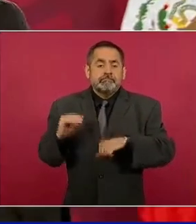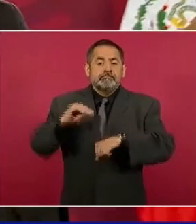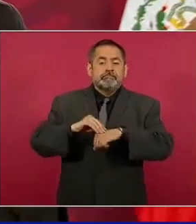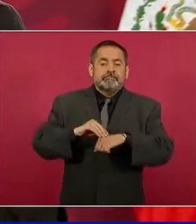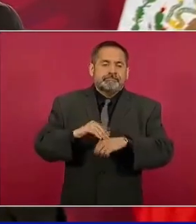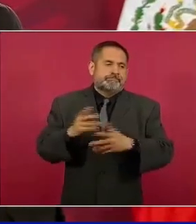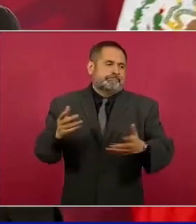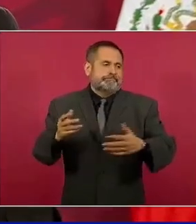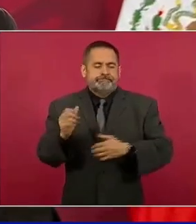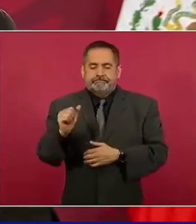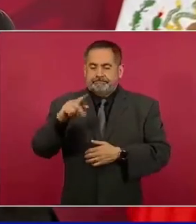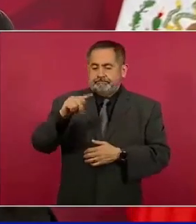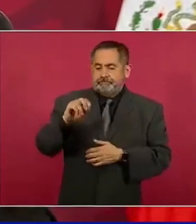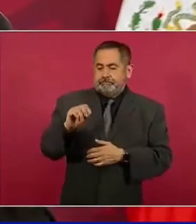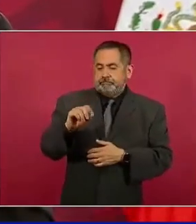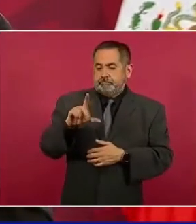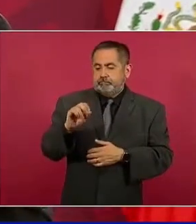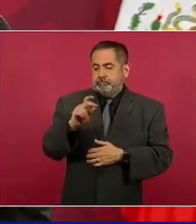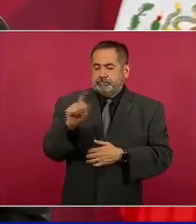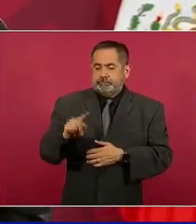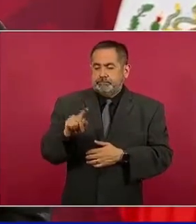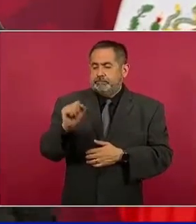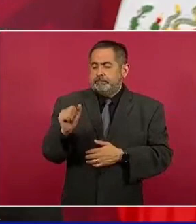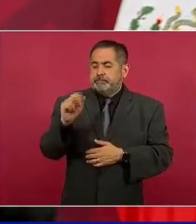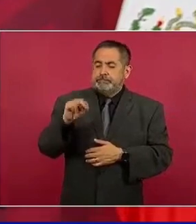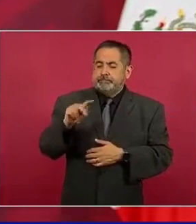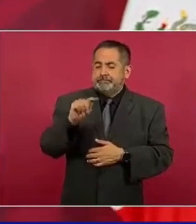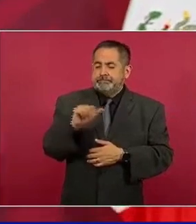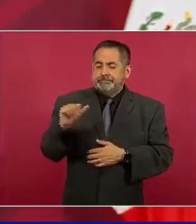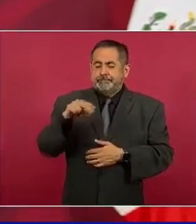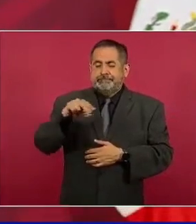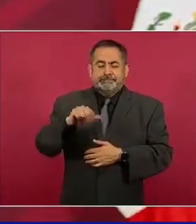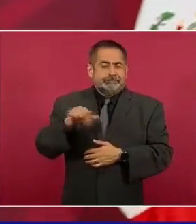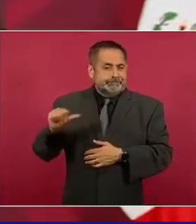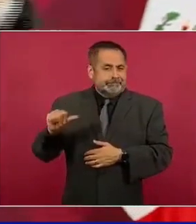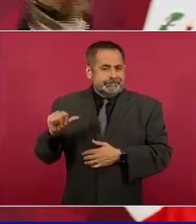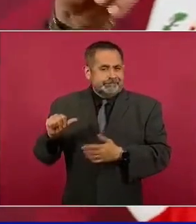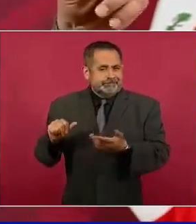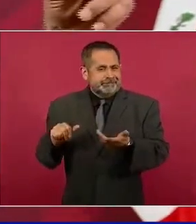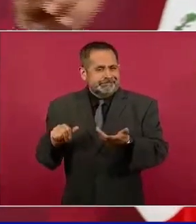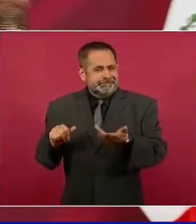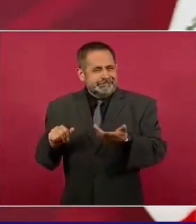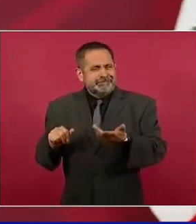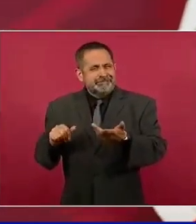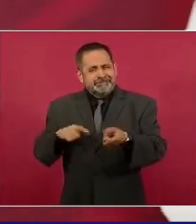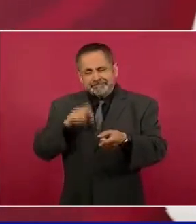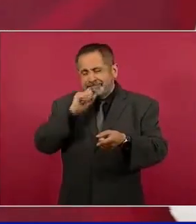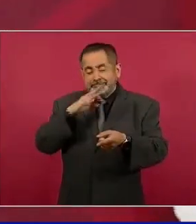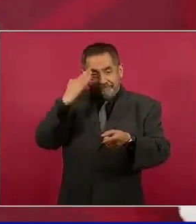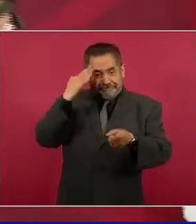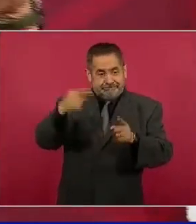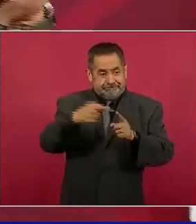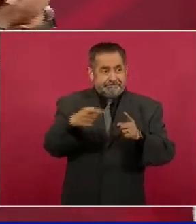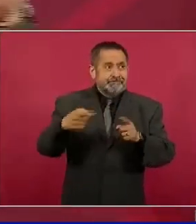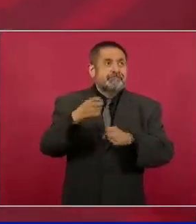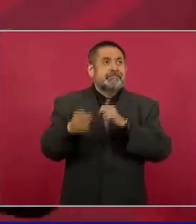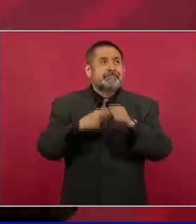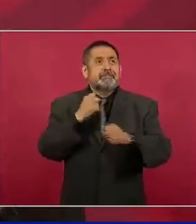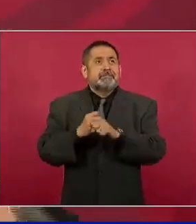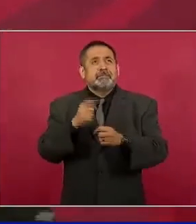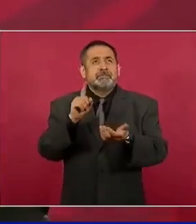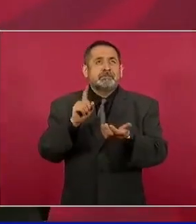Antonio López de Santana, que en ese periodo, la primera mitad del siglo